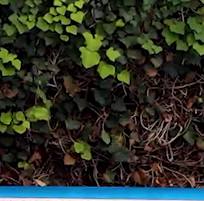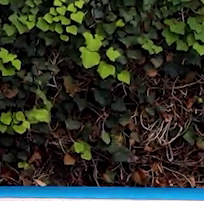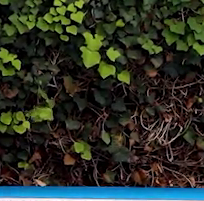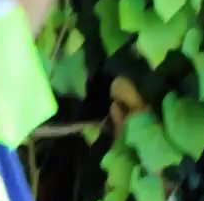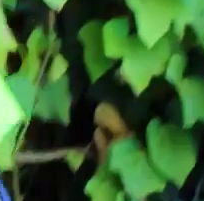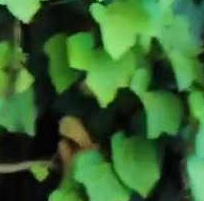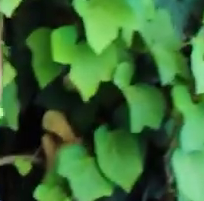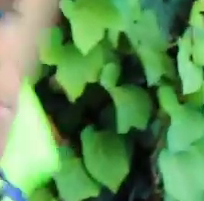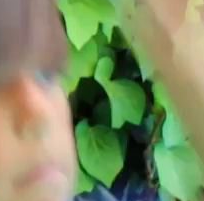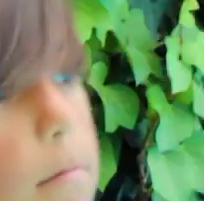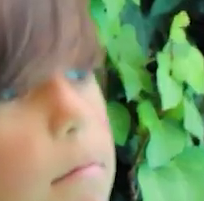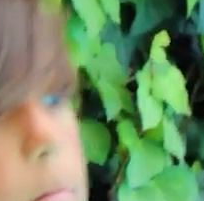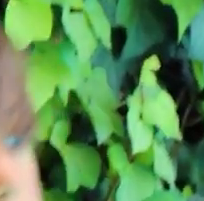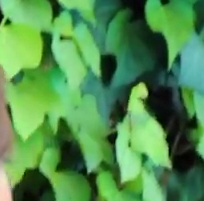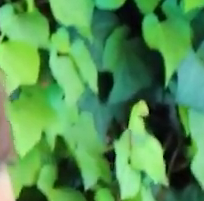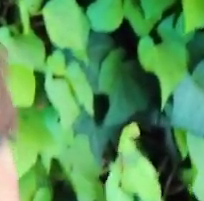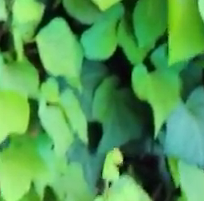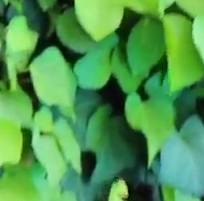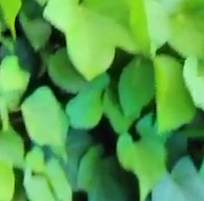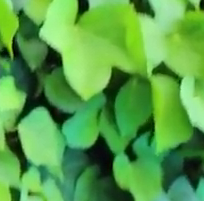pie contrario. Bien.